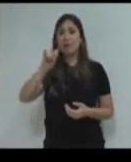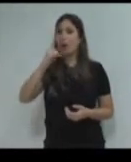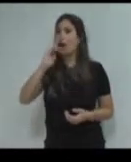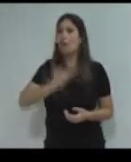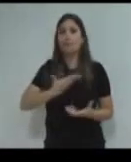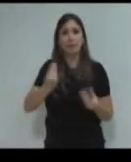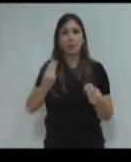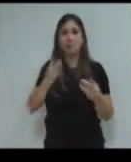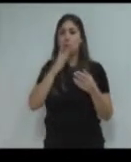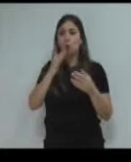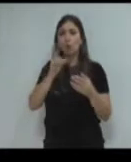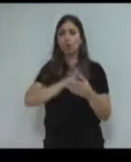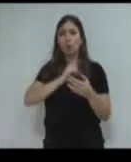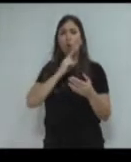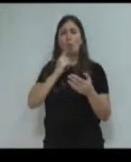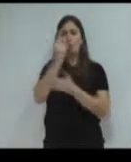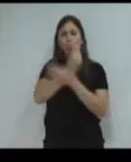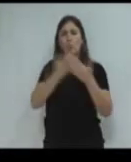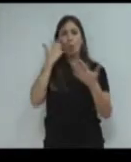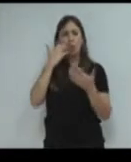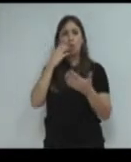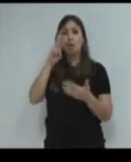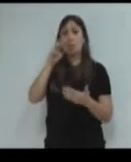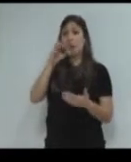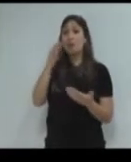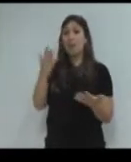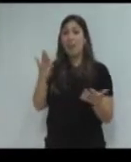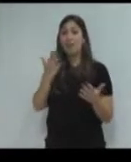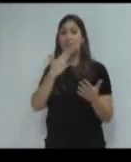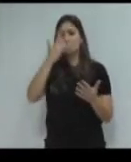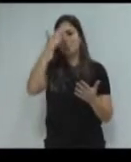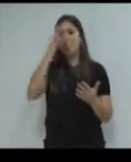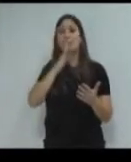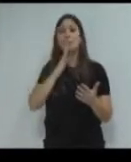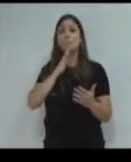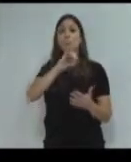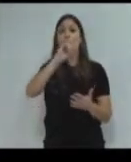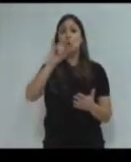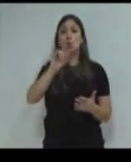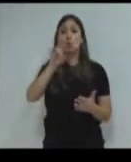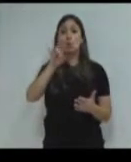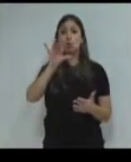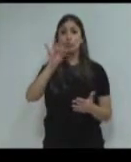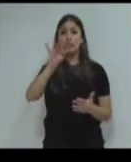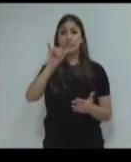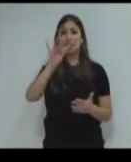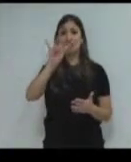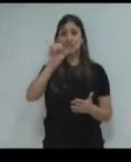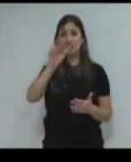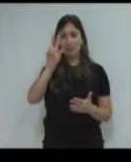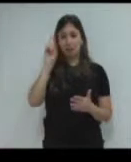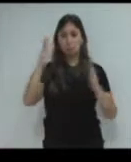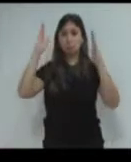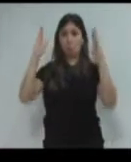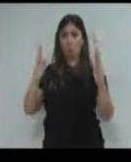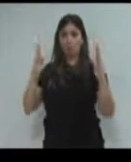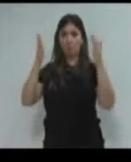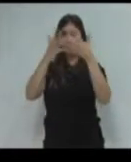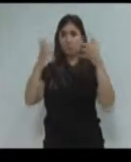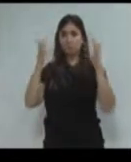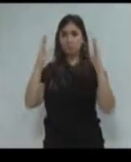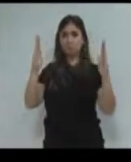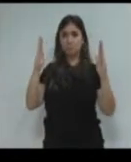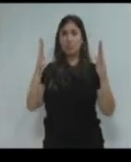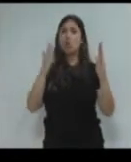Eso genera un dibujo, cuando se justifica a ambos lados, genera, entre comillas, un dibujo de